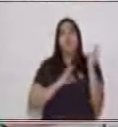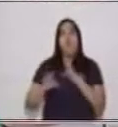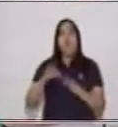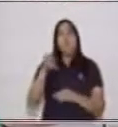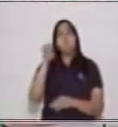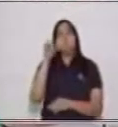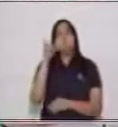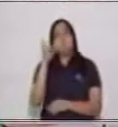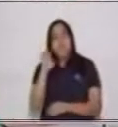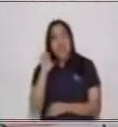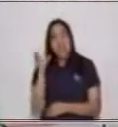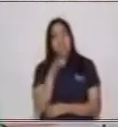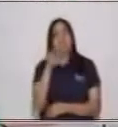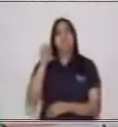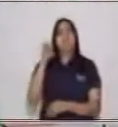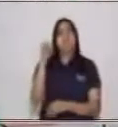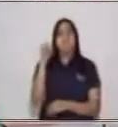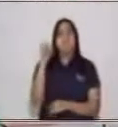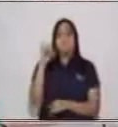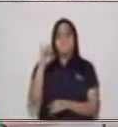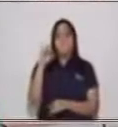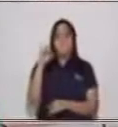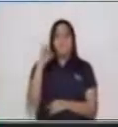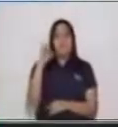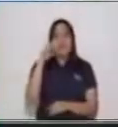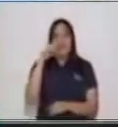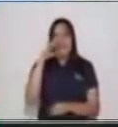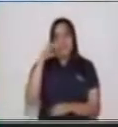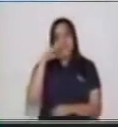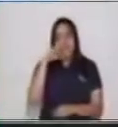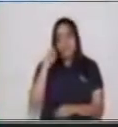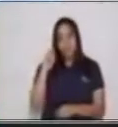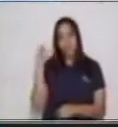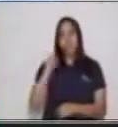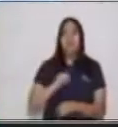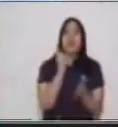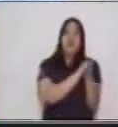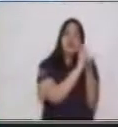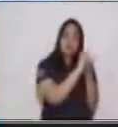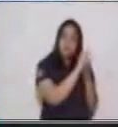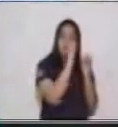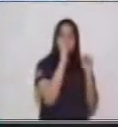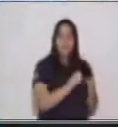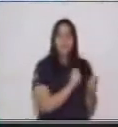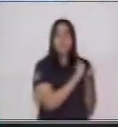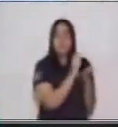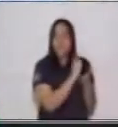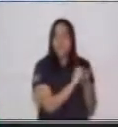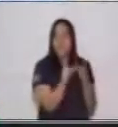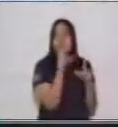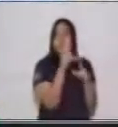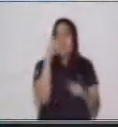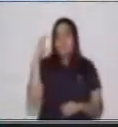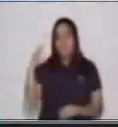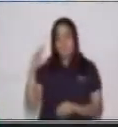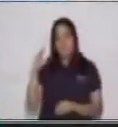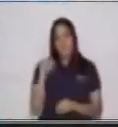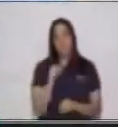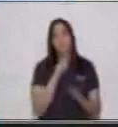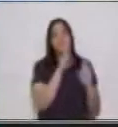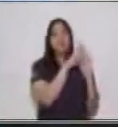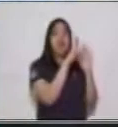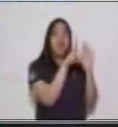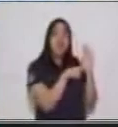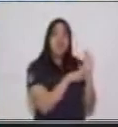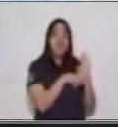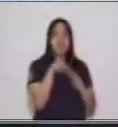florecita. Al armar los diminutivos, tú vas a escribir con la letra C. La regla número 2 es que se